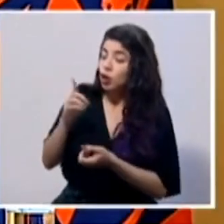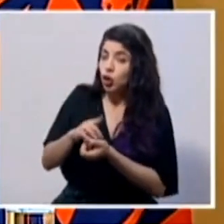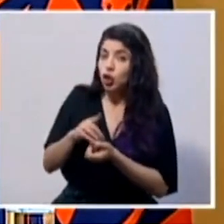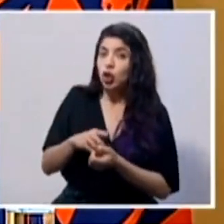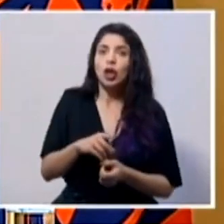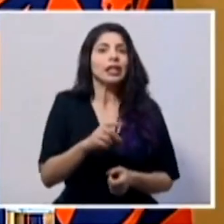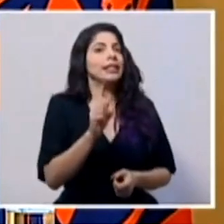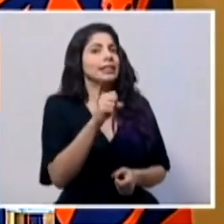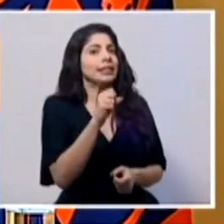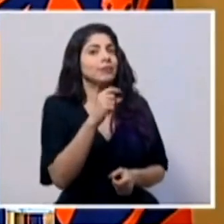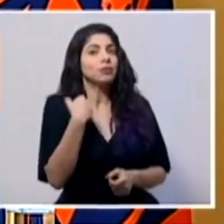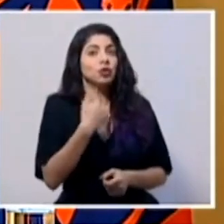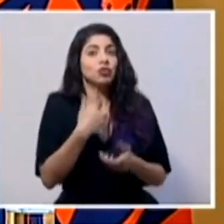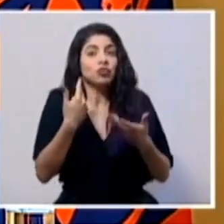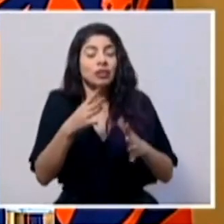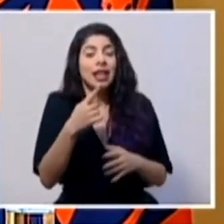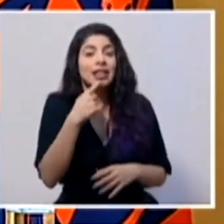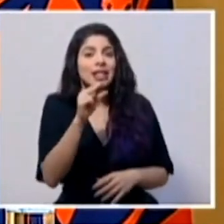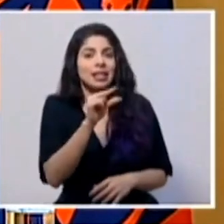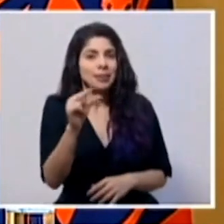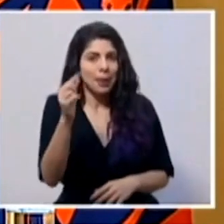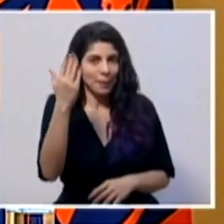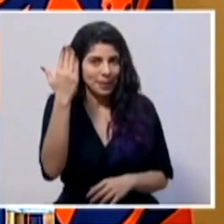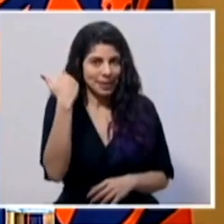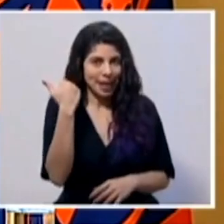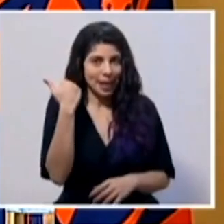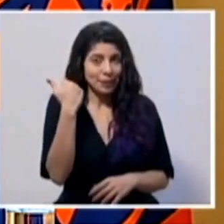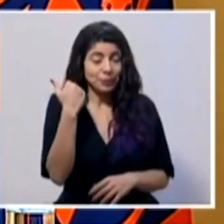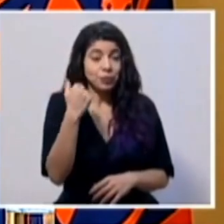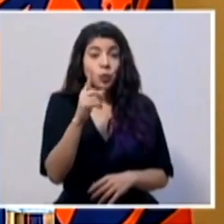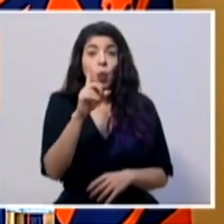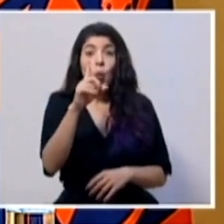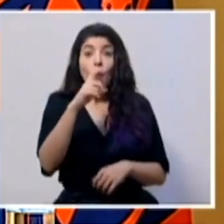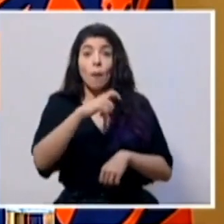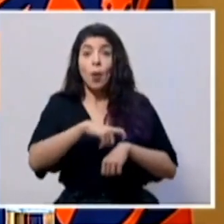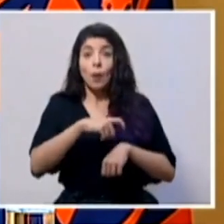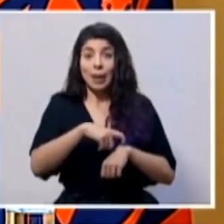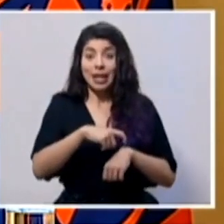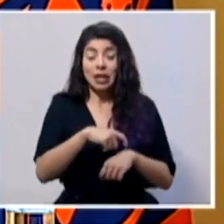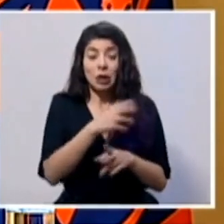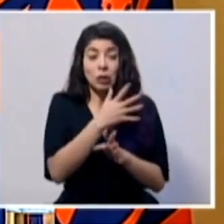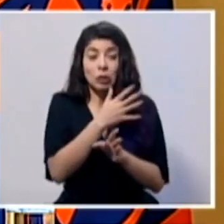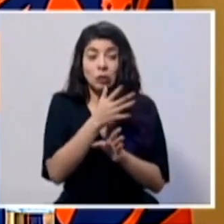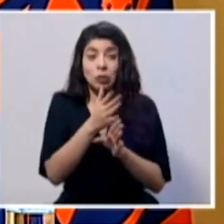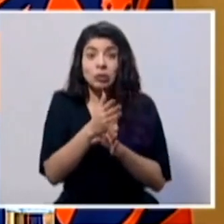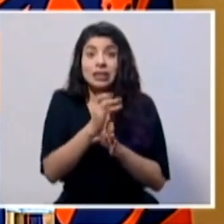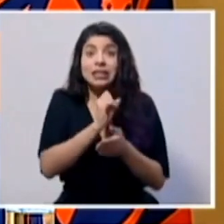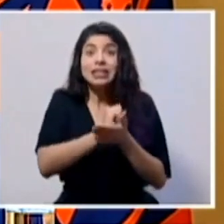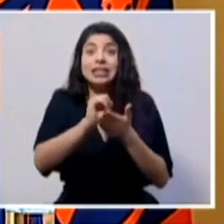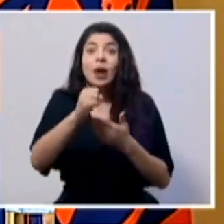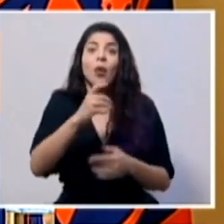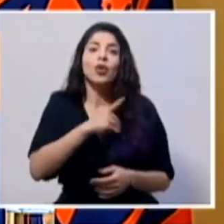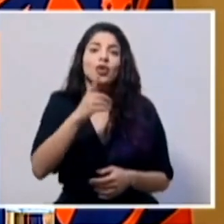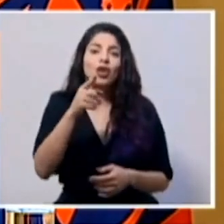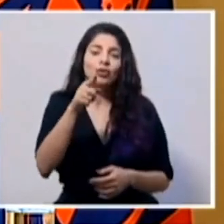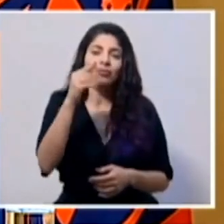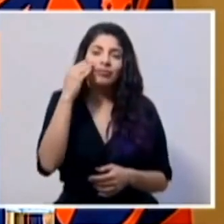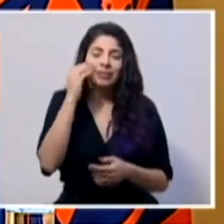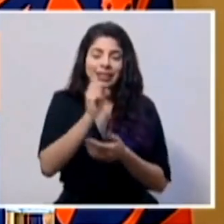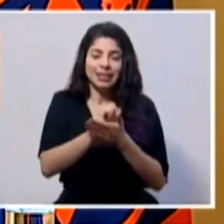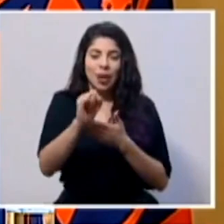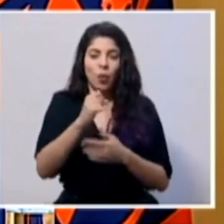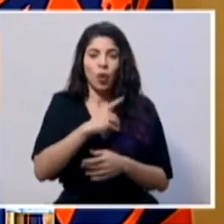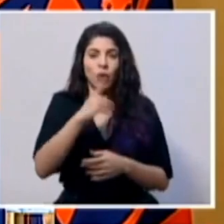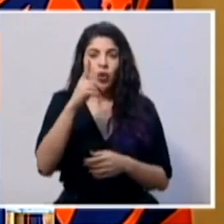hecho, nosotros lo dijimos la semana pasada. Hubo un momento en que el Hospital San Juan de Dios, que es el hospital que tiene el